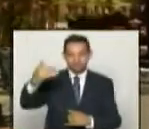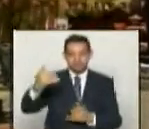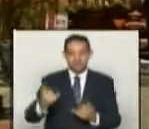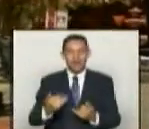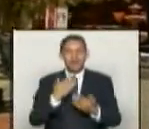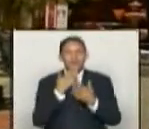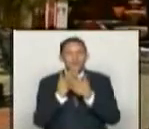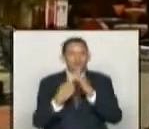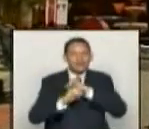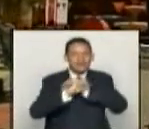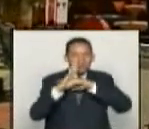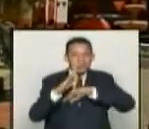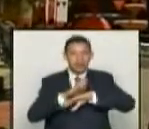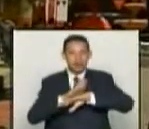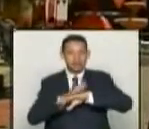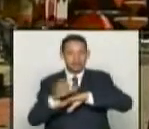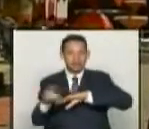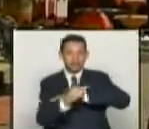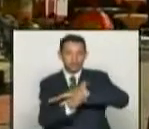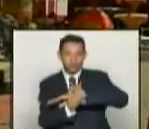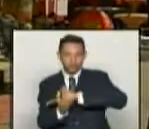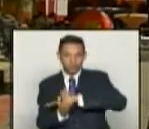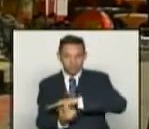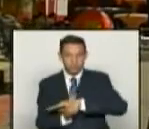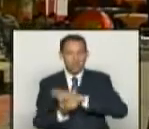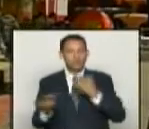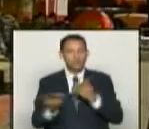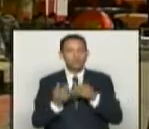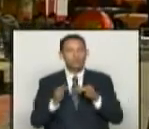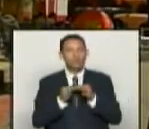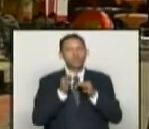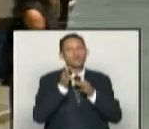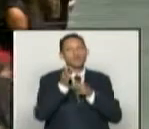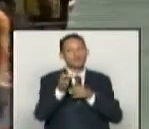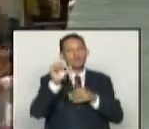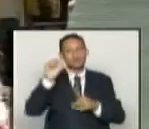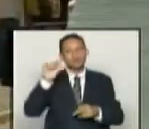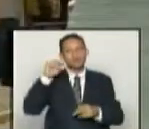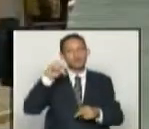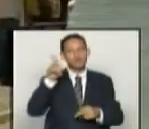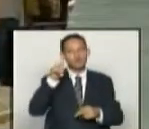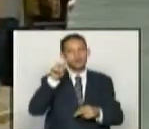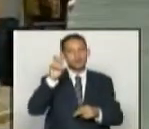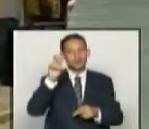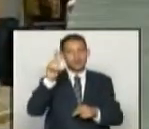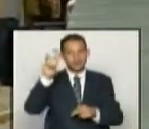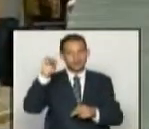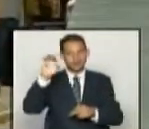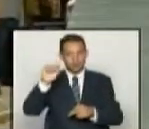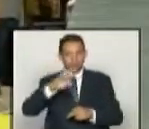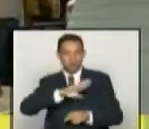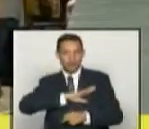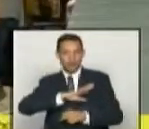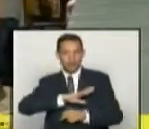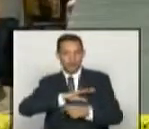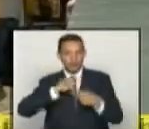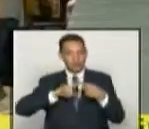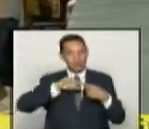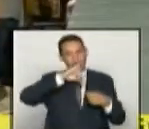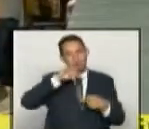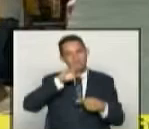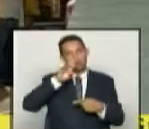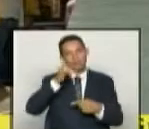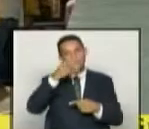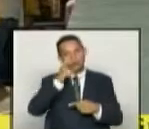Un saludo muy especial a todos los sanjermeños. Estoy aquí con el alcalde de la población, el doctor Jorge Iván, y